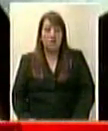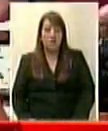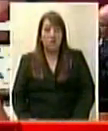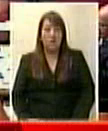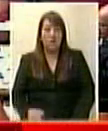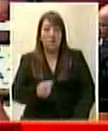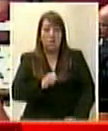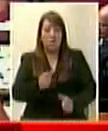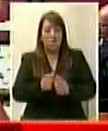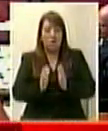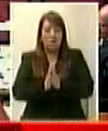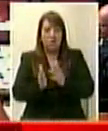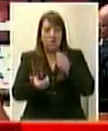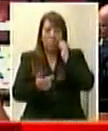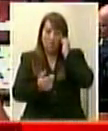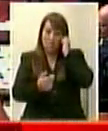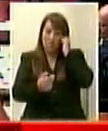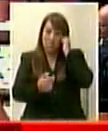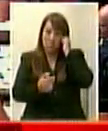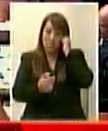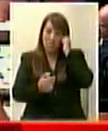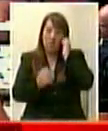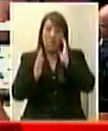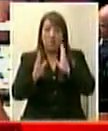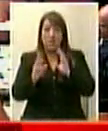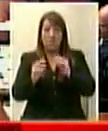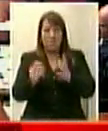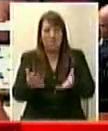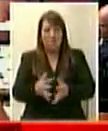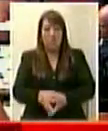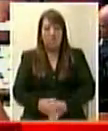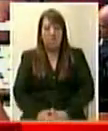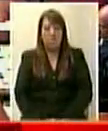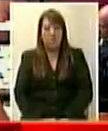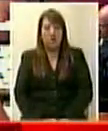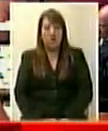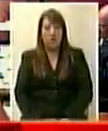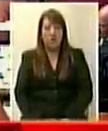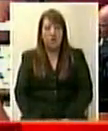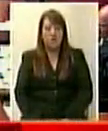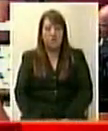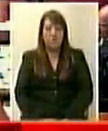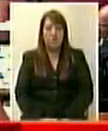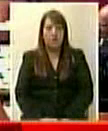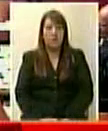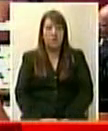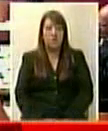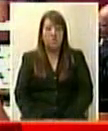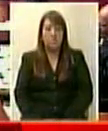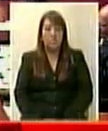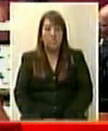Señores congresistas, por favor, si pudieran estar más atentos a cada intervención. Sí, presidente,